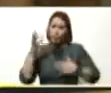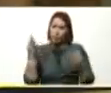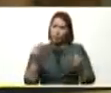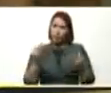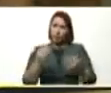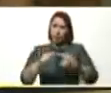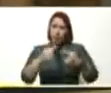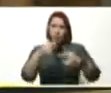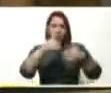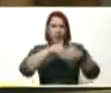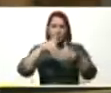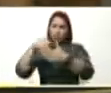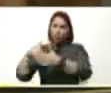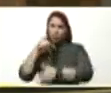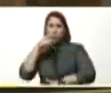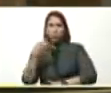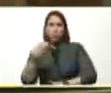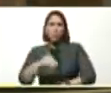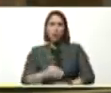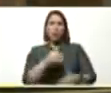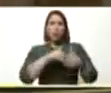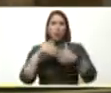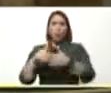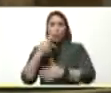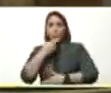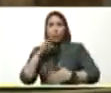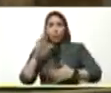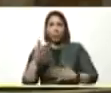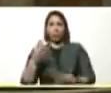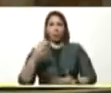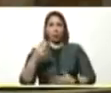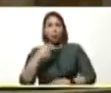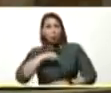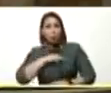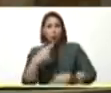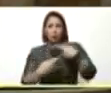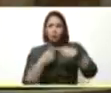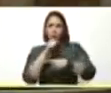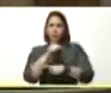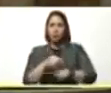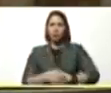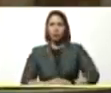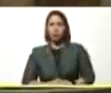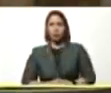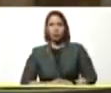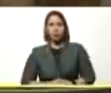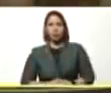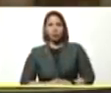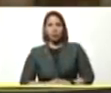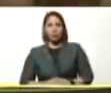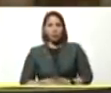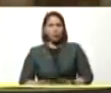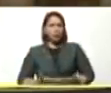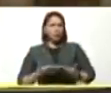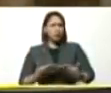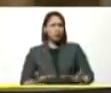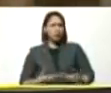estas elecciones, que es un pueblo más comprometido con nuestra revolución, que es un pueblo cargado, lleno de